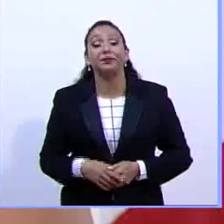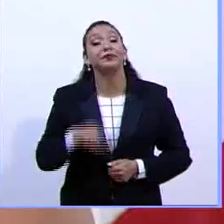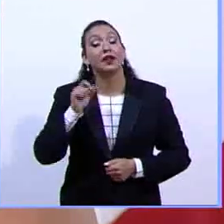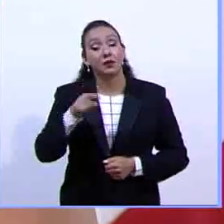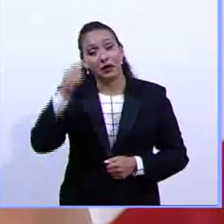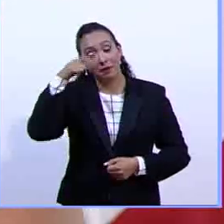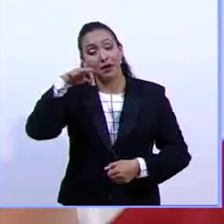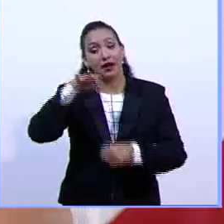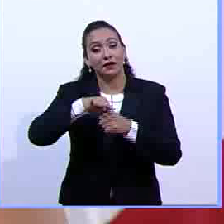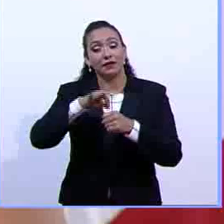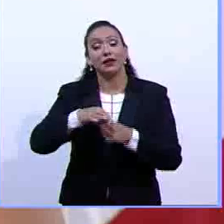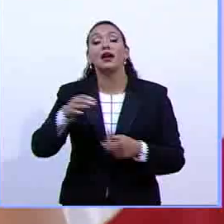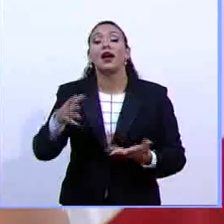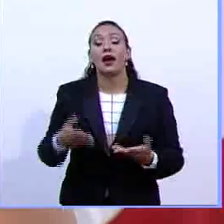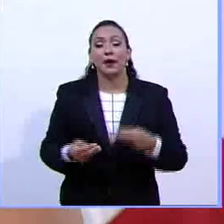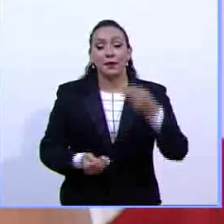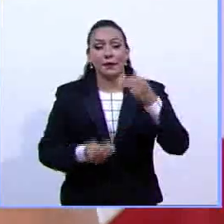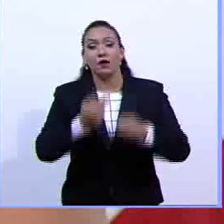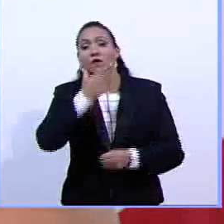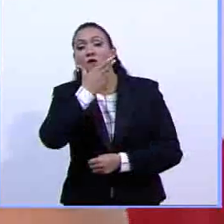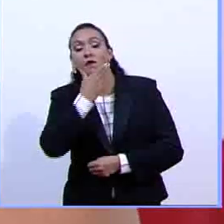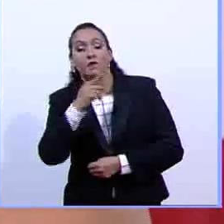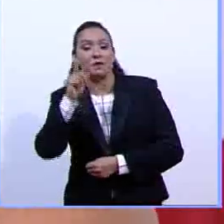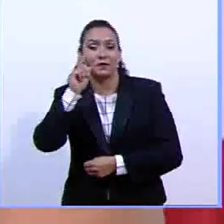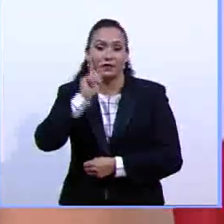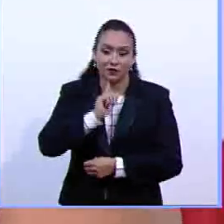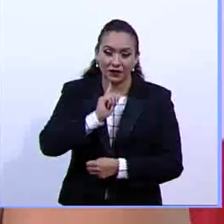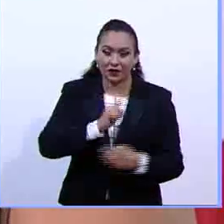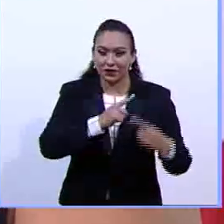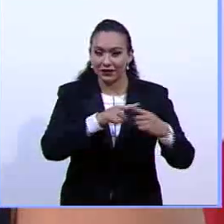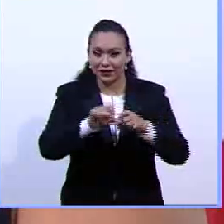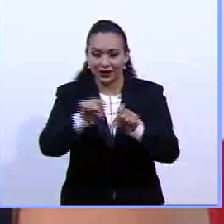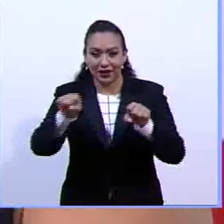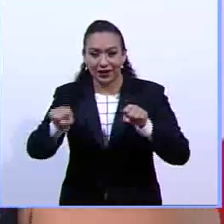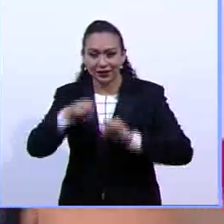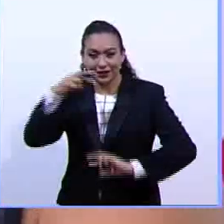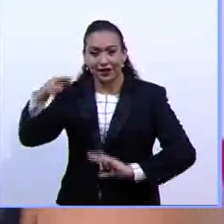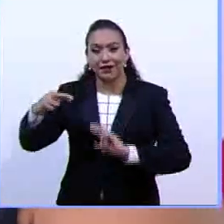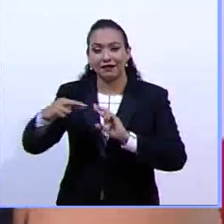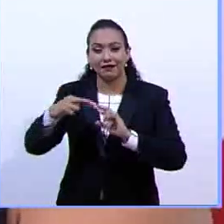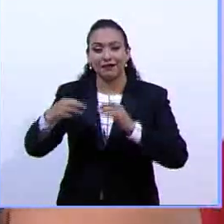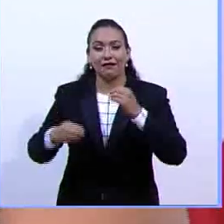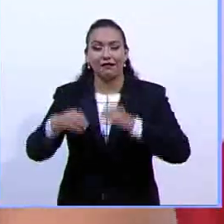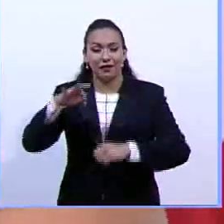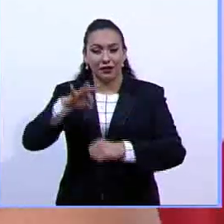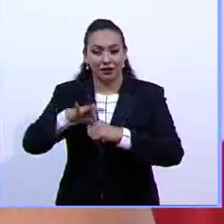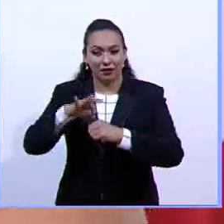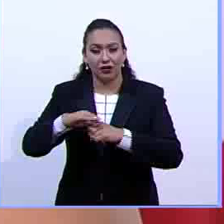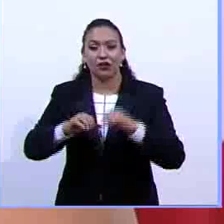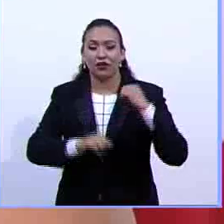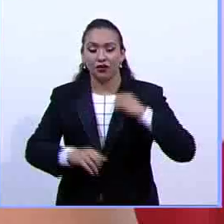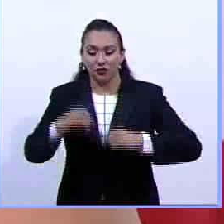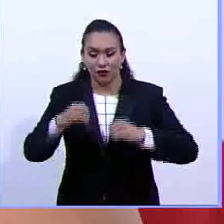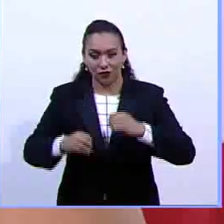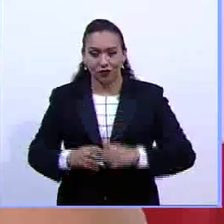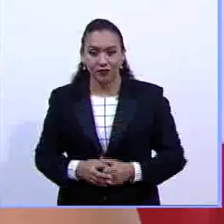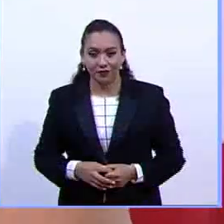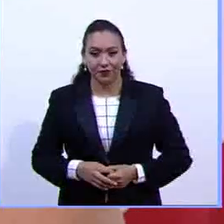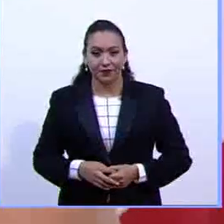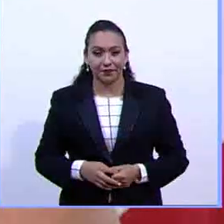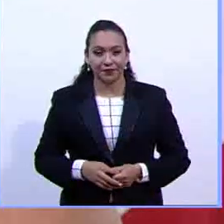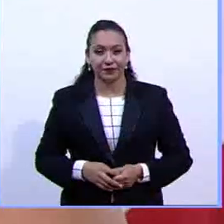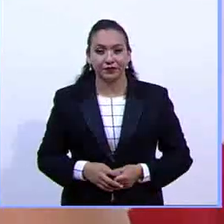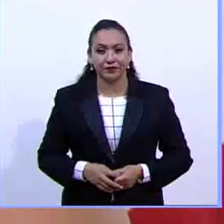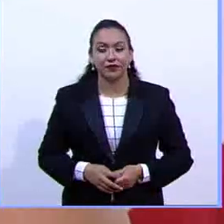Federación, magistradas y magistrados de la Sala Regional del Tribunal Electoral del Poder Judicial de la